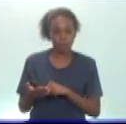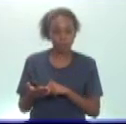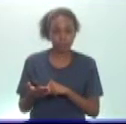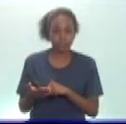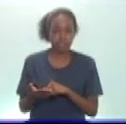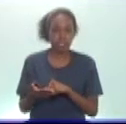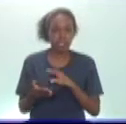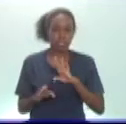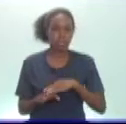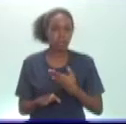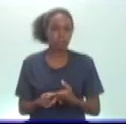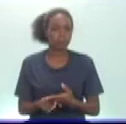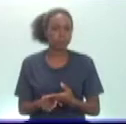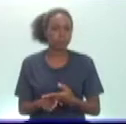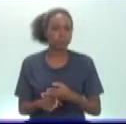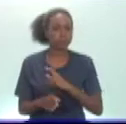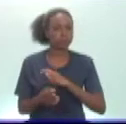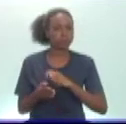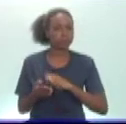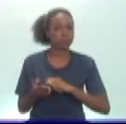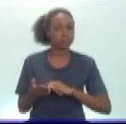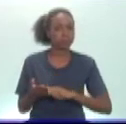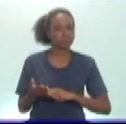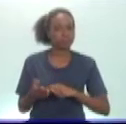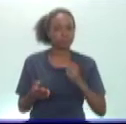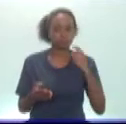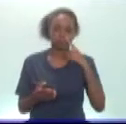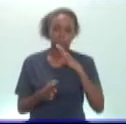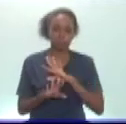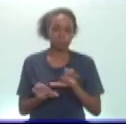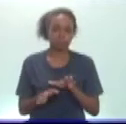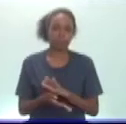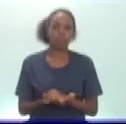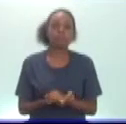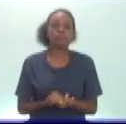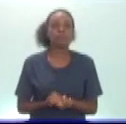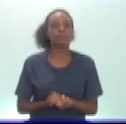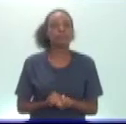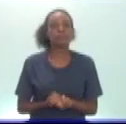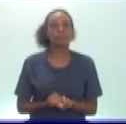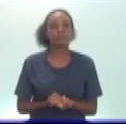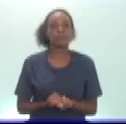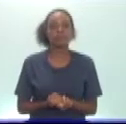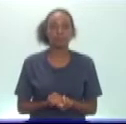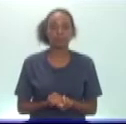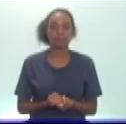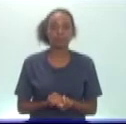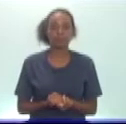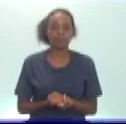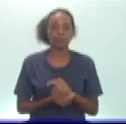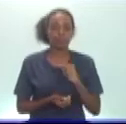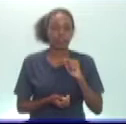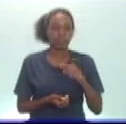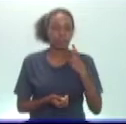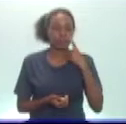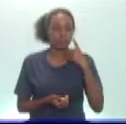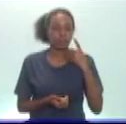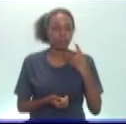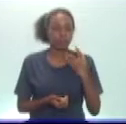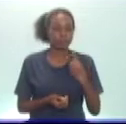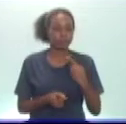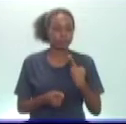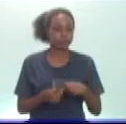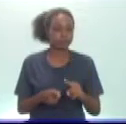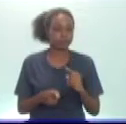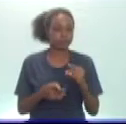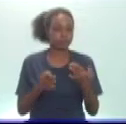la solución del problema y los resultados del proceso. Este paso es también muy importante, pero vamos un